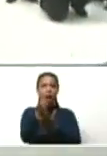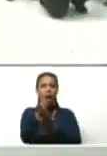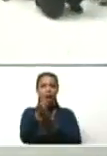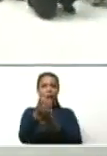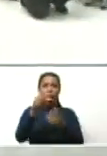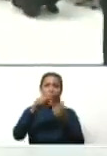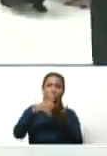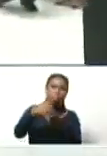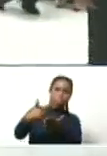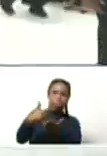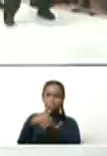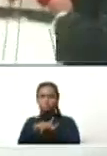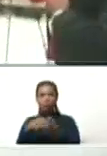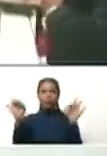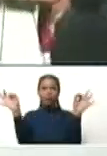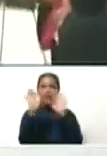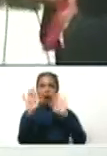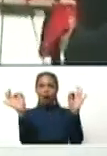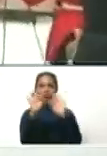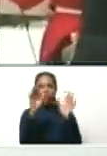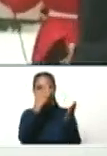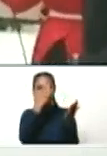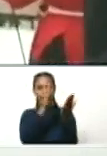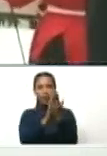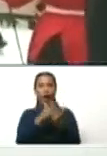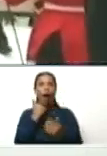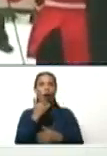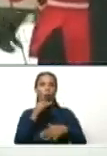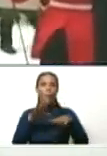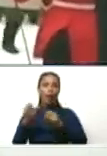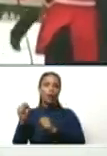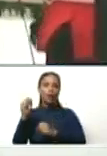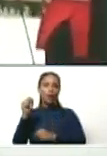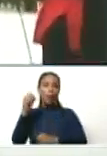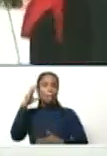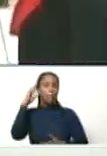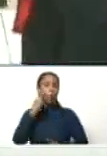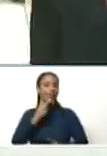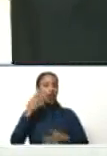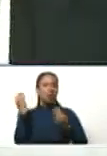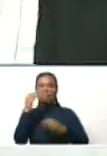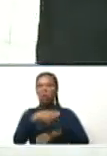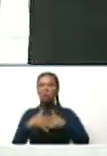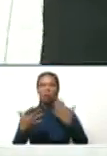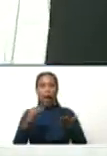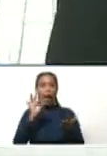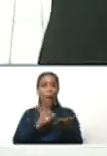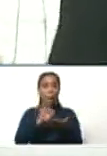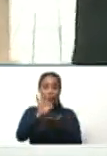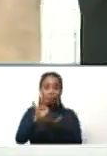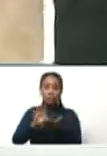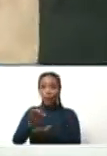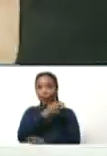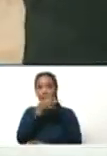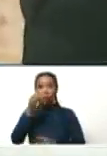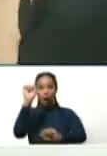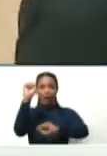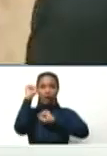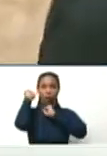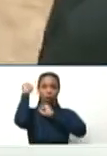indoblegable, frente a las amenazas imperiales y coloniales. Bolívar además es la estrategia exitosa, es la